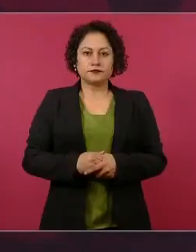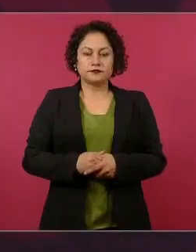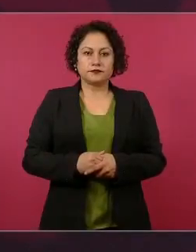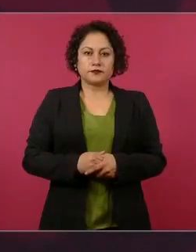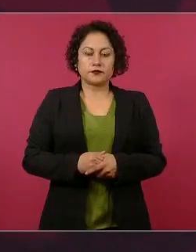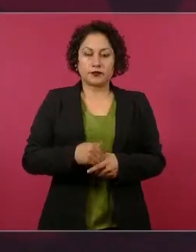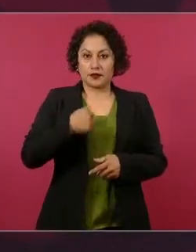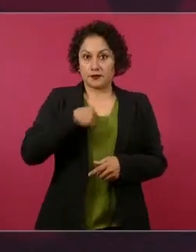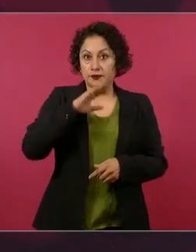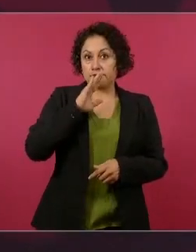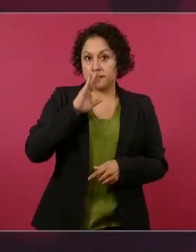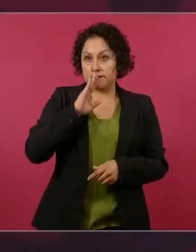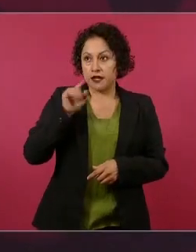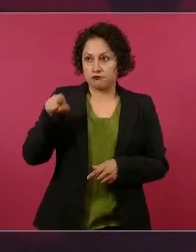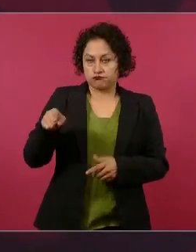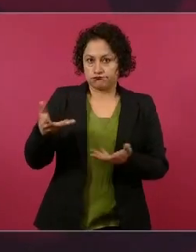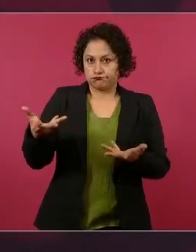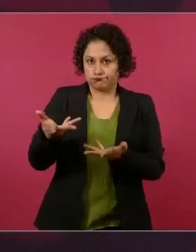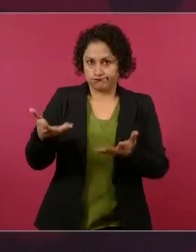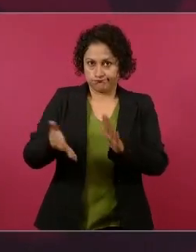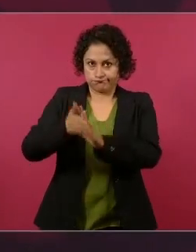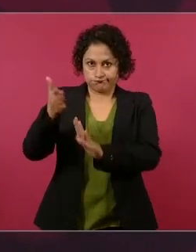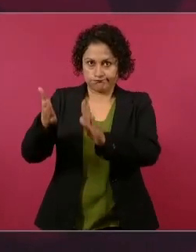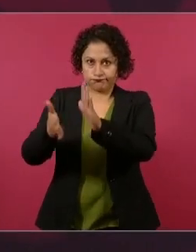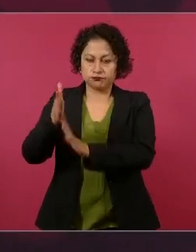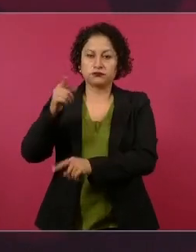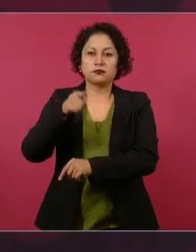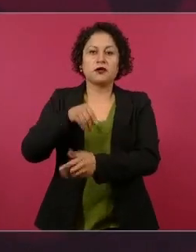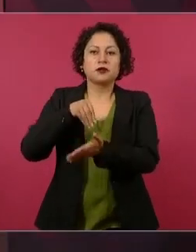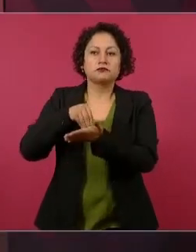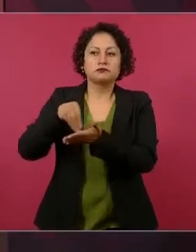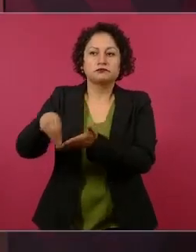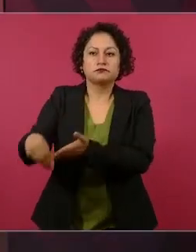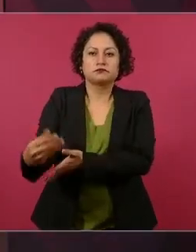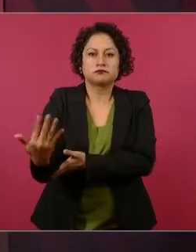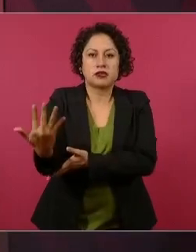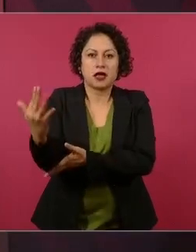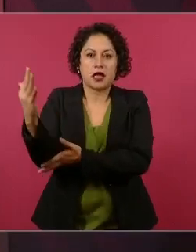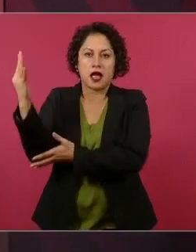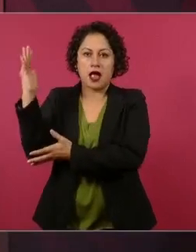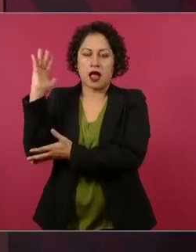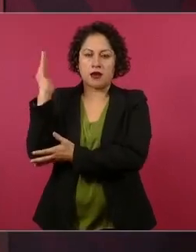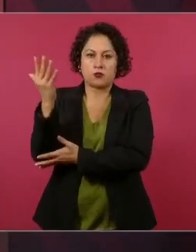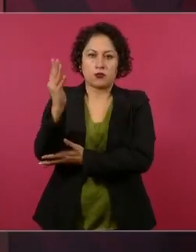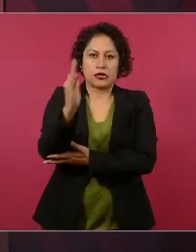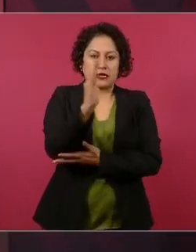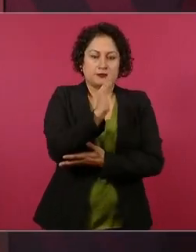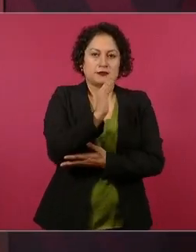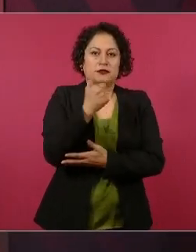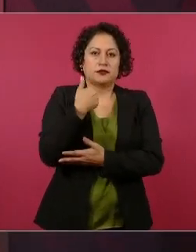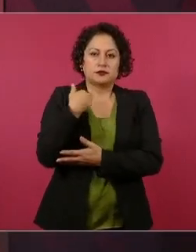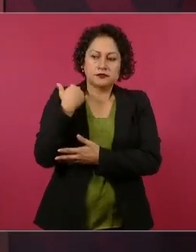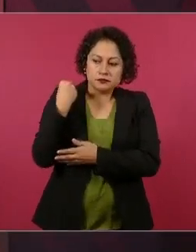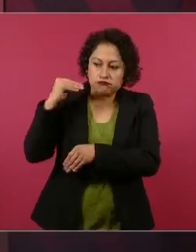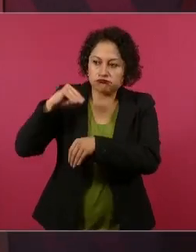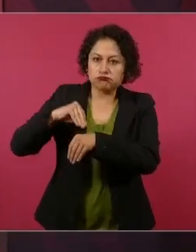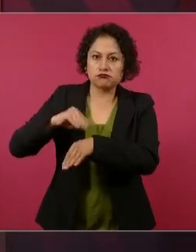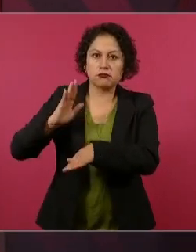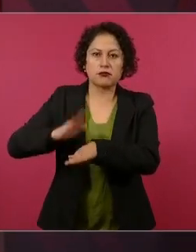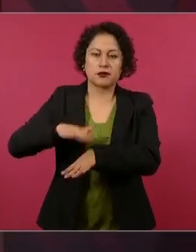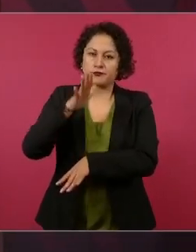sembró los árboles, que ya son grandes, yo he sembrado, ya no tengo dónde sembrar porque es poco el espacio y porque los árboles